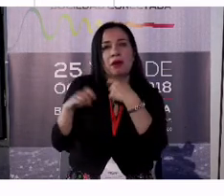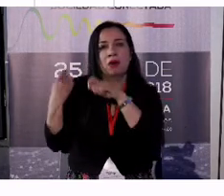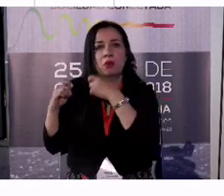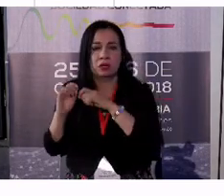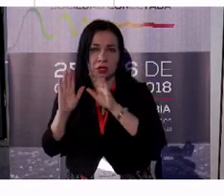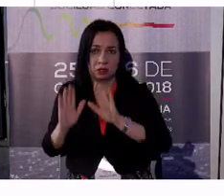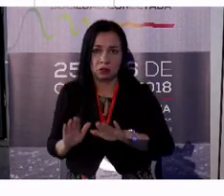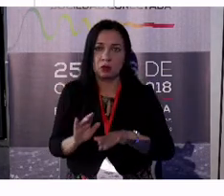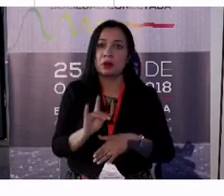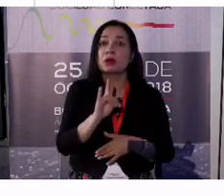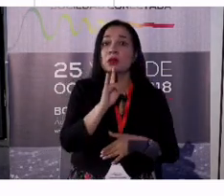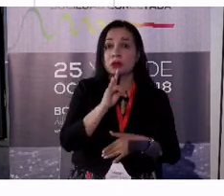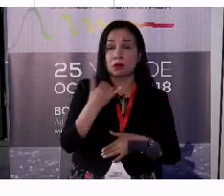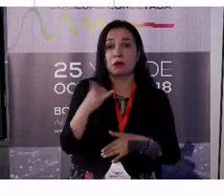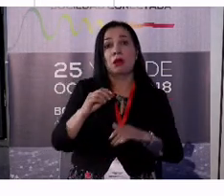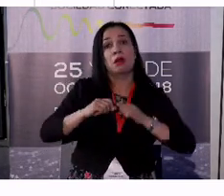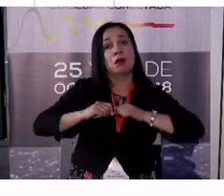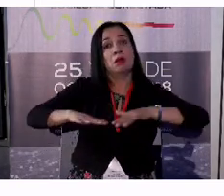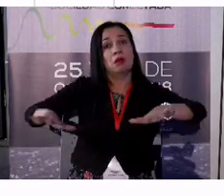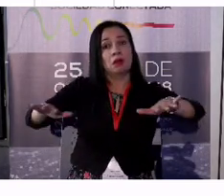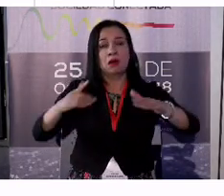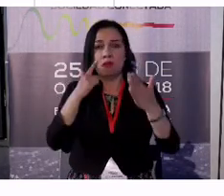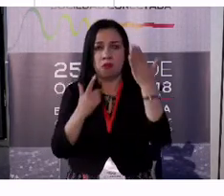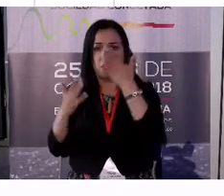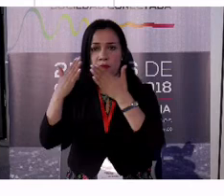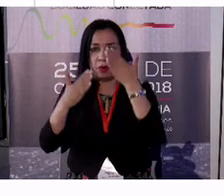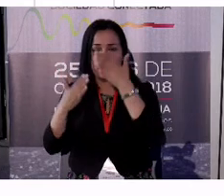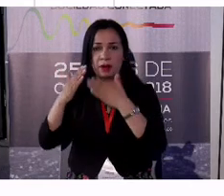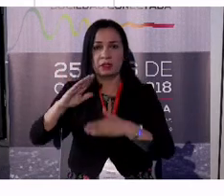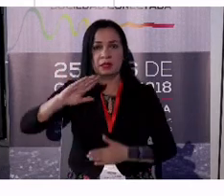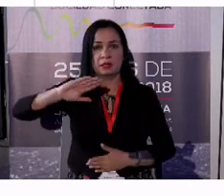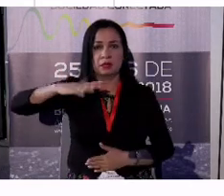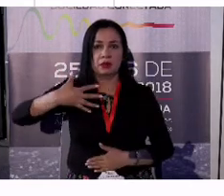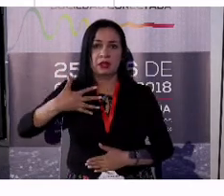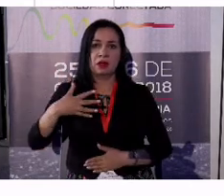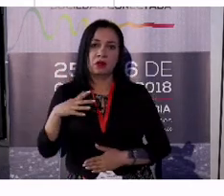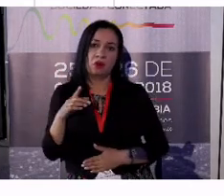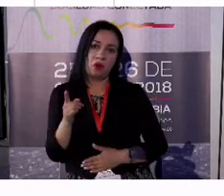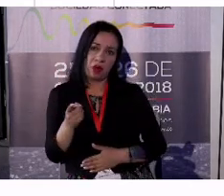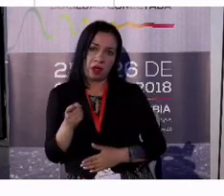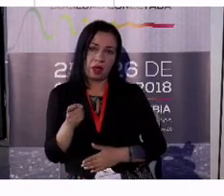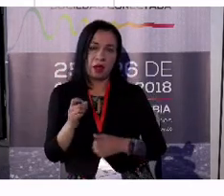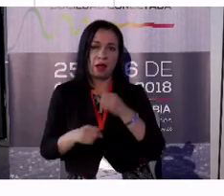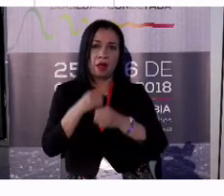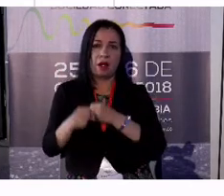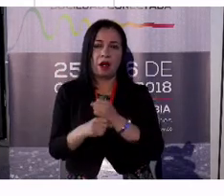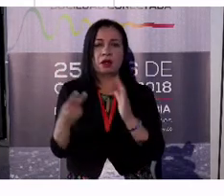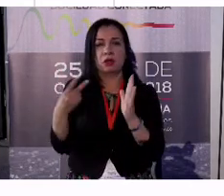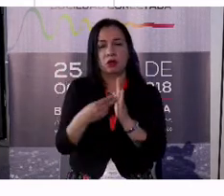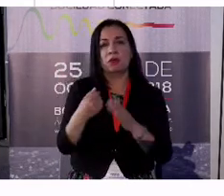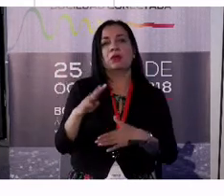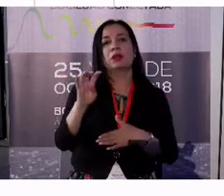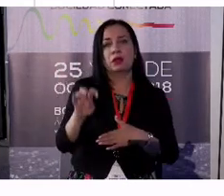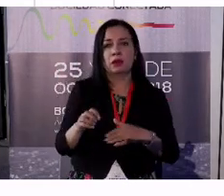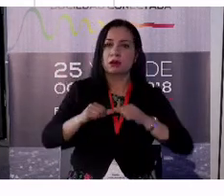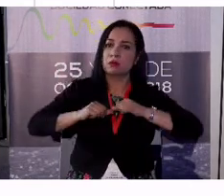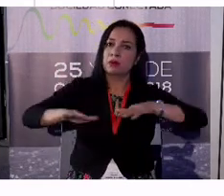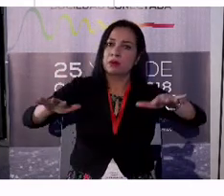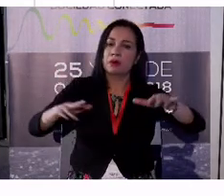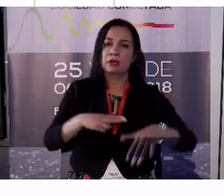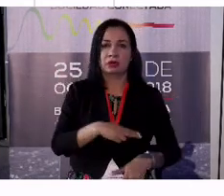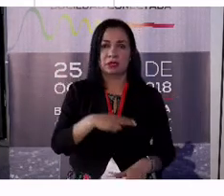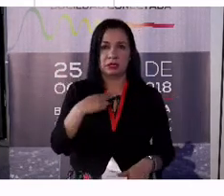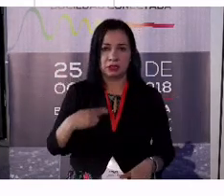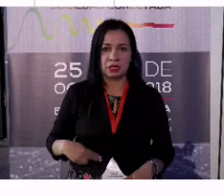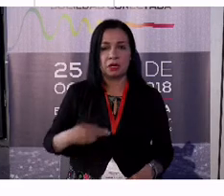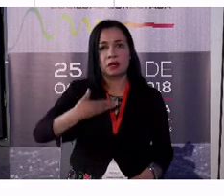ya ha habido un lanzamiento, ha habido unas pruebas en Corea y estimamos que 2019 va a haber lanzamientos en China, Emiratos Árabes, Corea